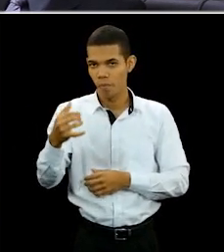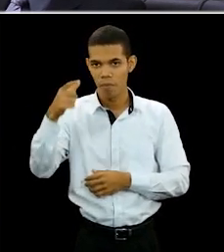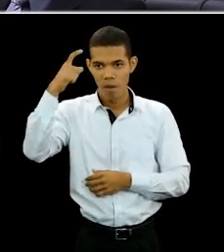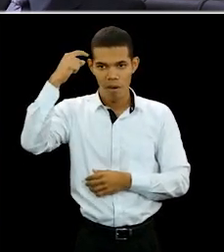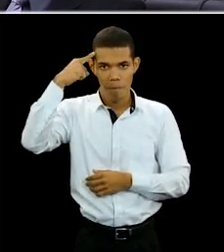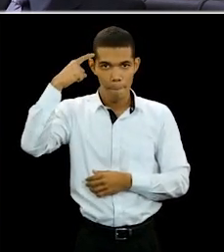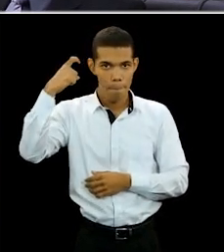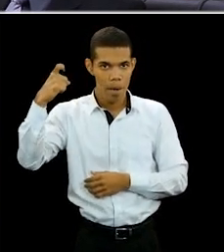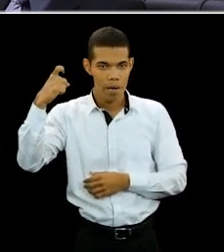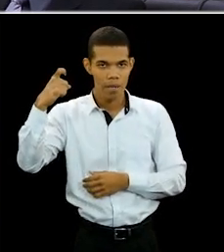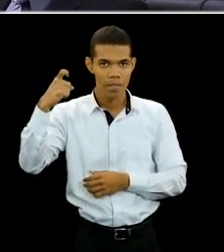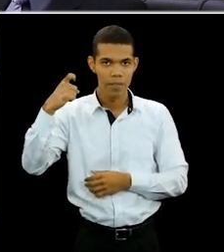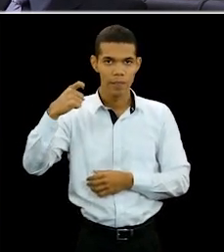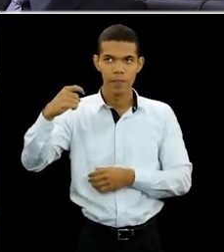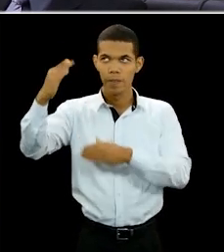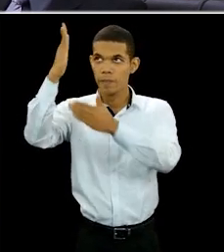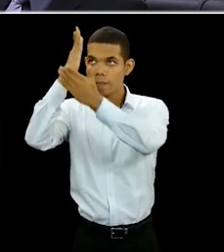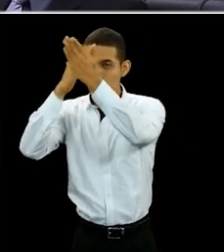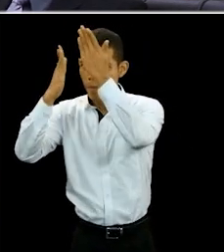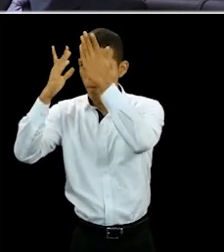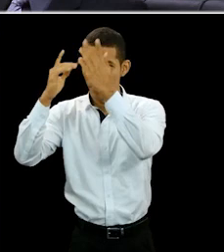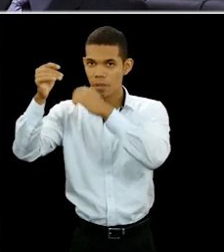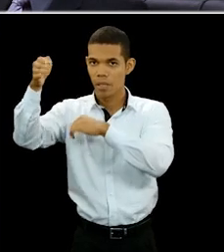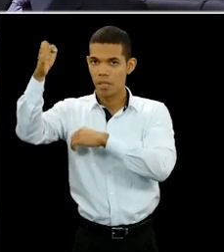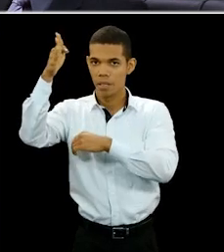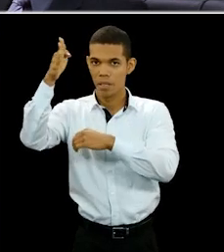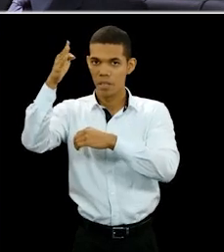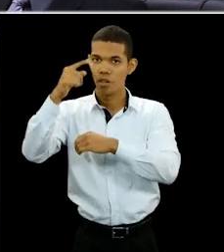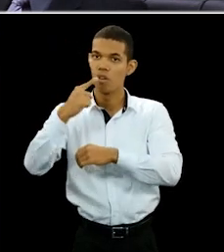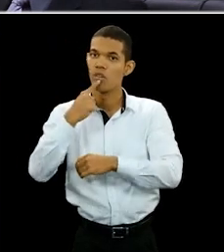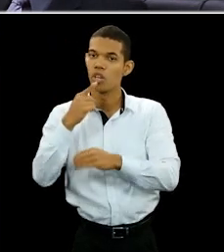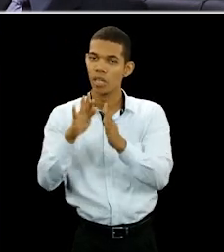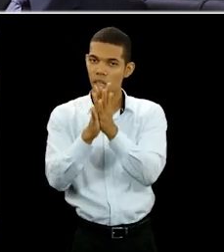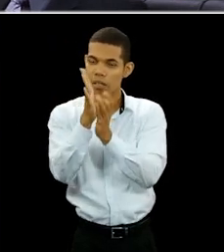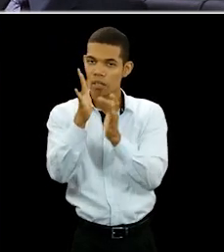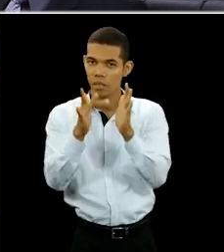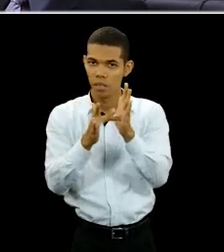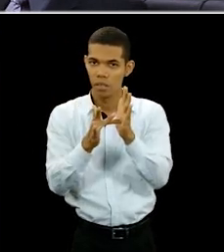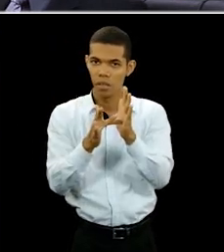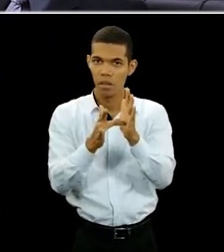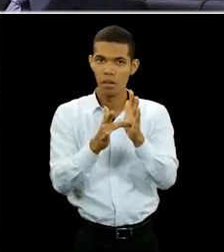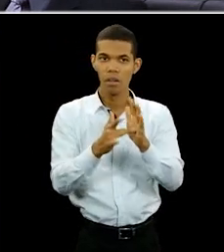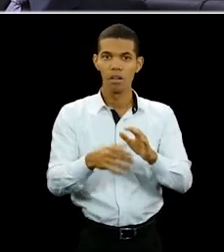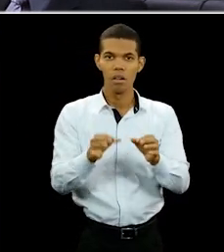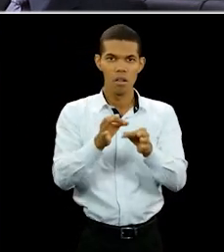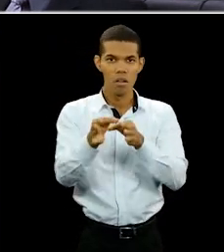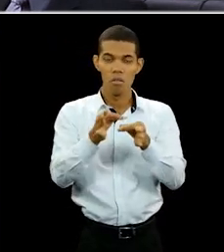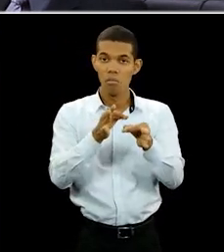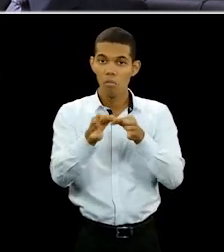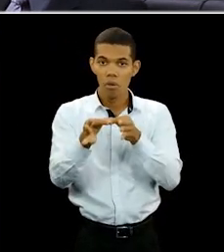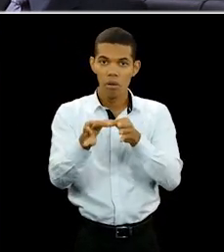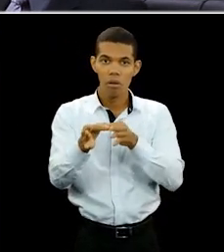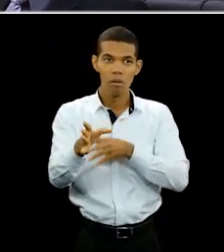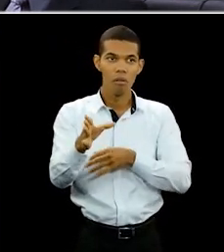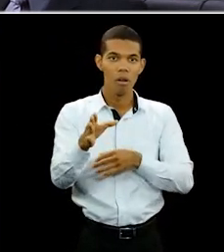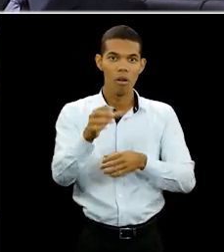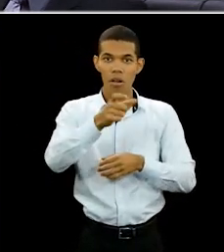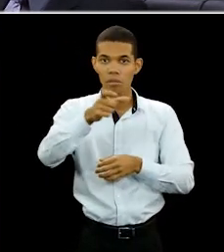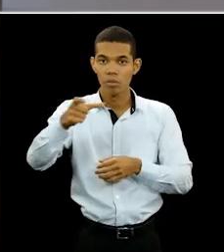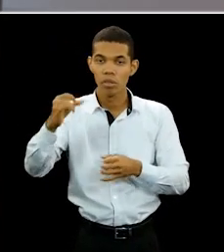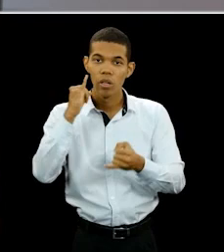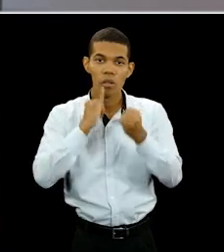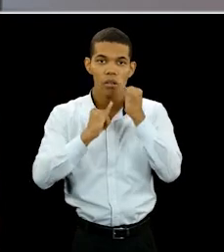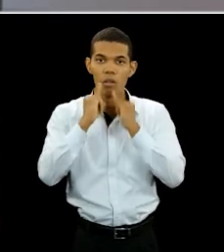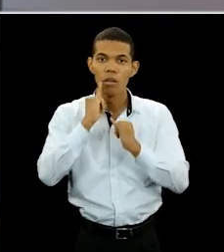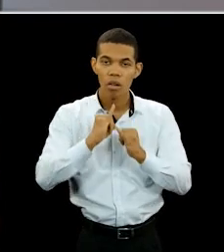todo confiar en el mensaje profético Ahí viene el problema el pueblo no creía en el mensaje profético Dios siempre